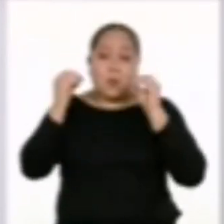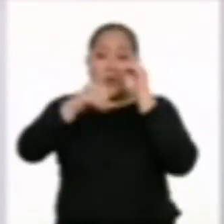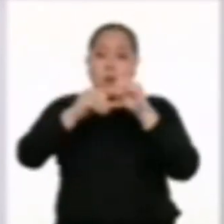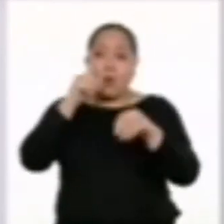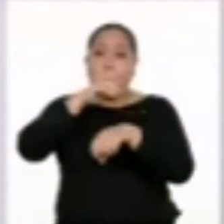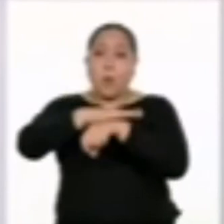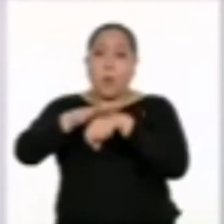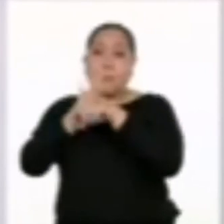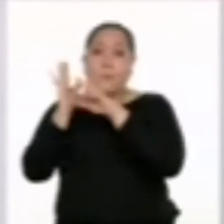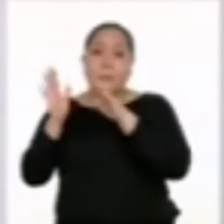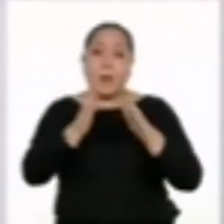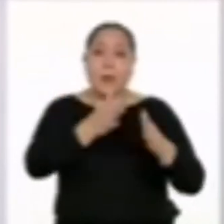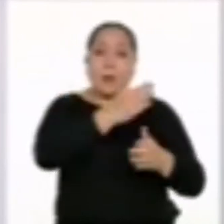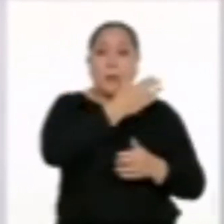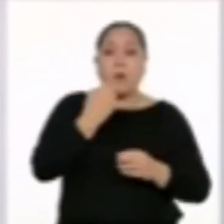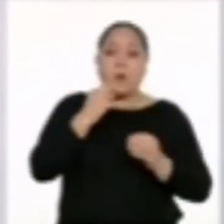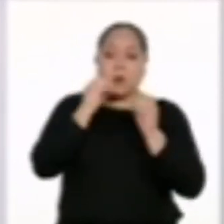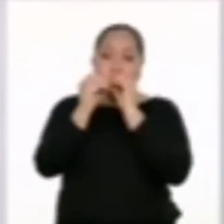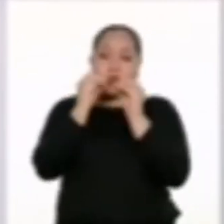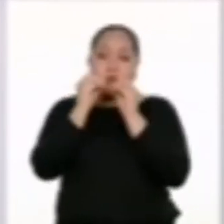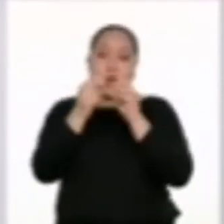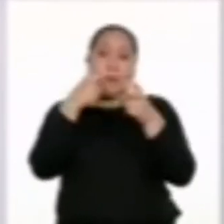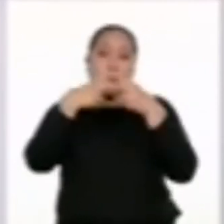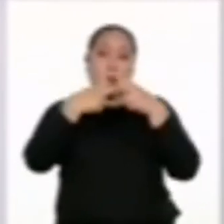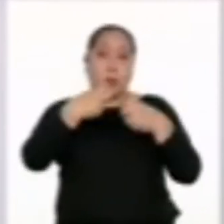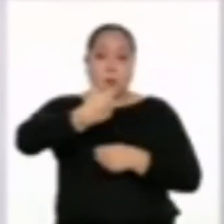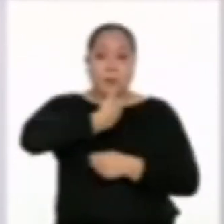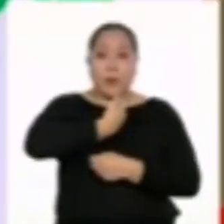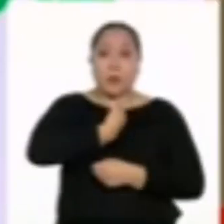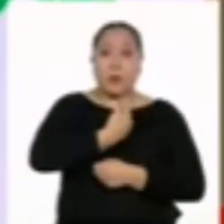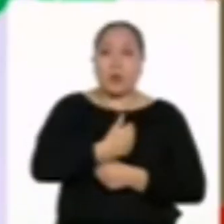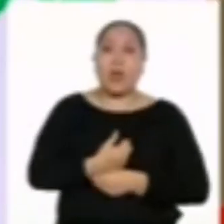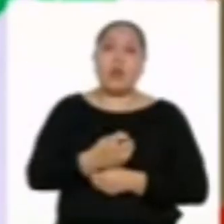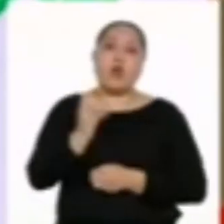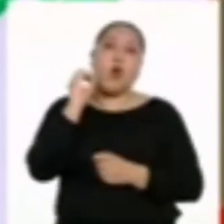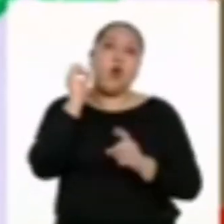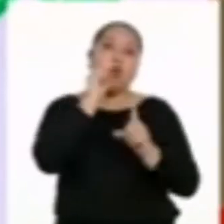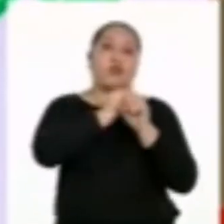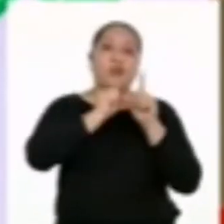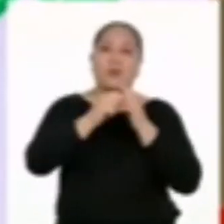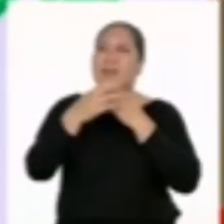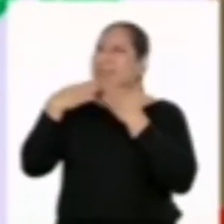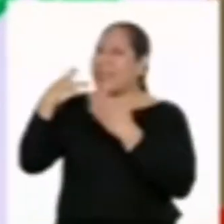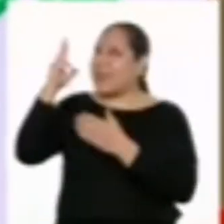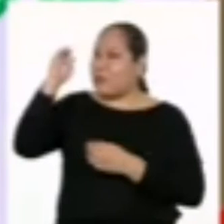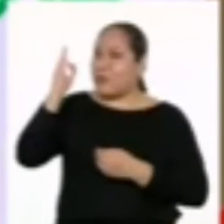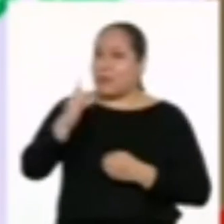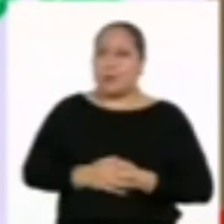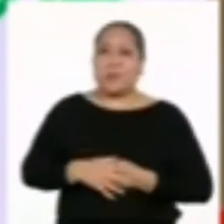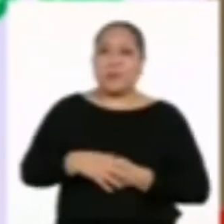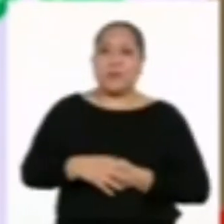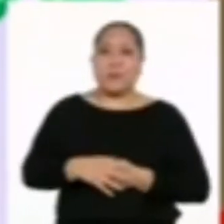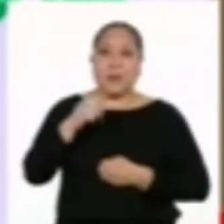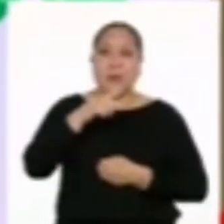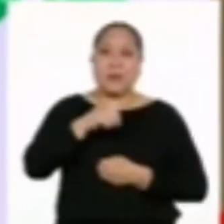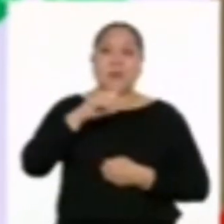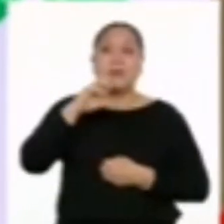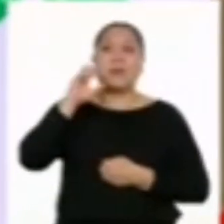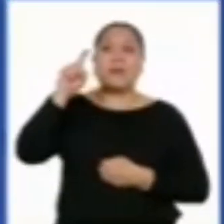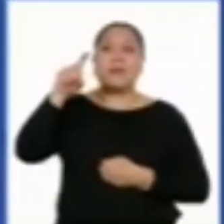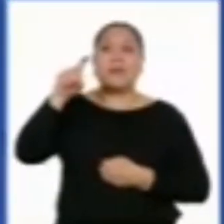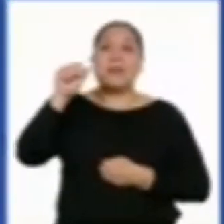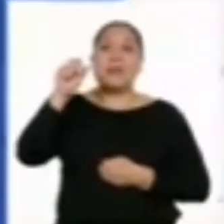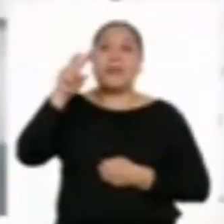plan de mejora para resolver problemas personales o sociales. Gracias, profesora. Xaviera tiene